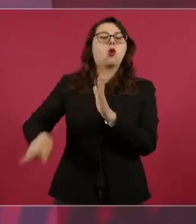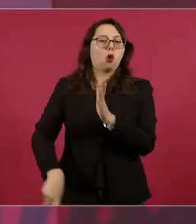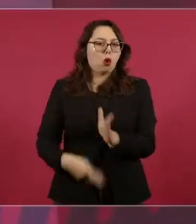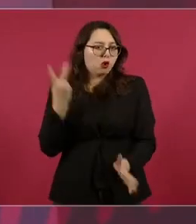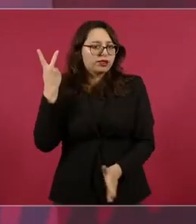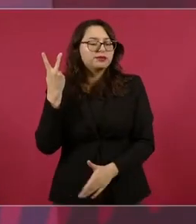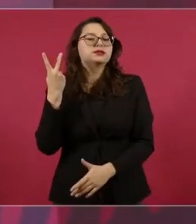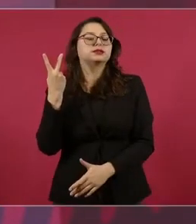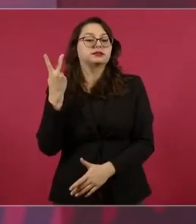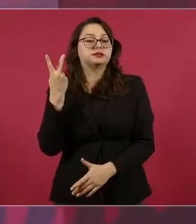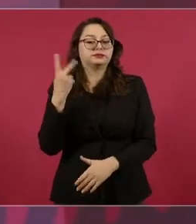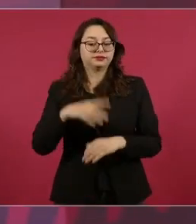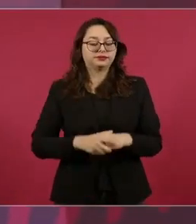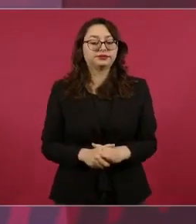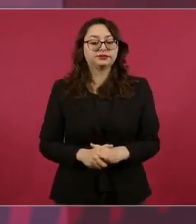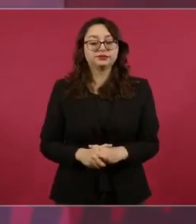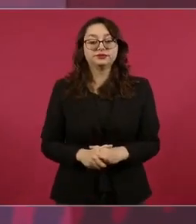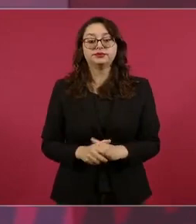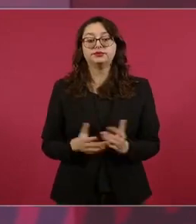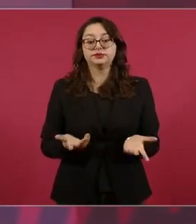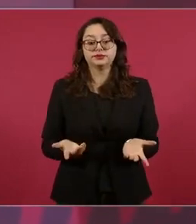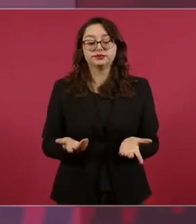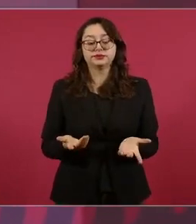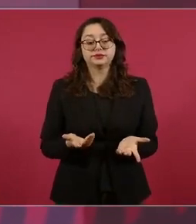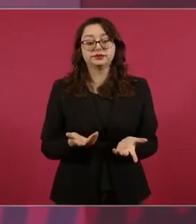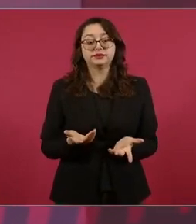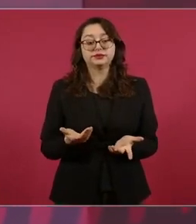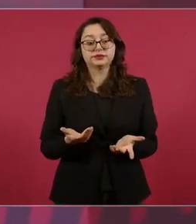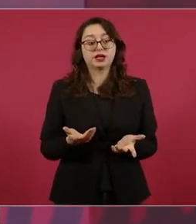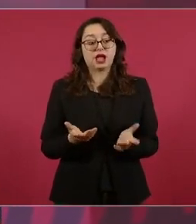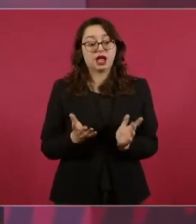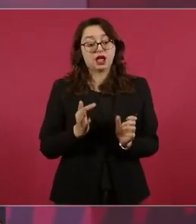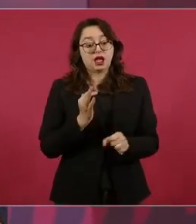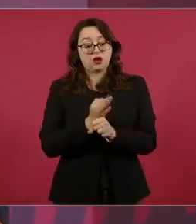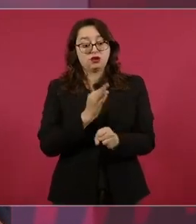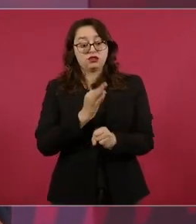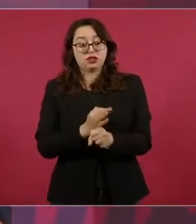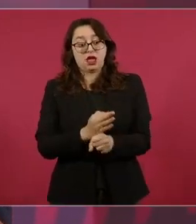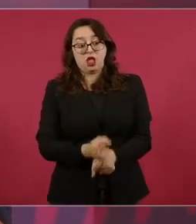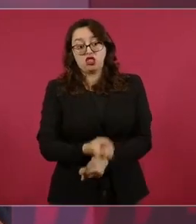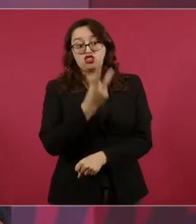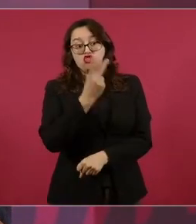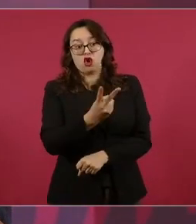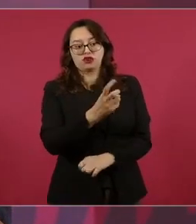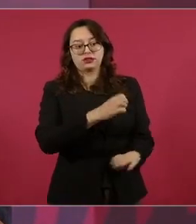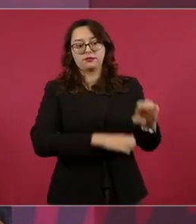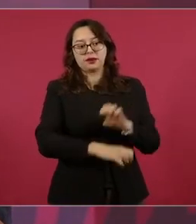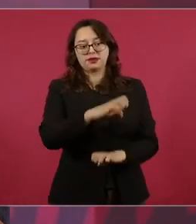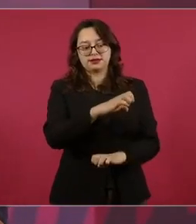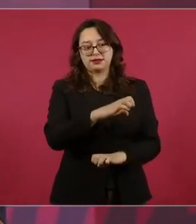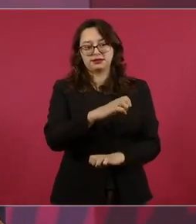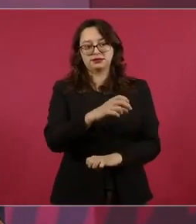primero pedirle a las empresas que tienen la